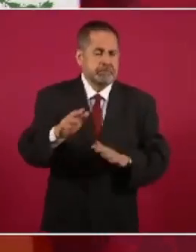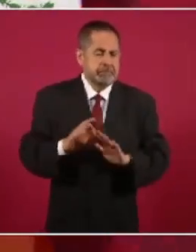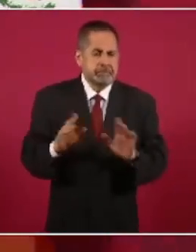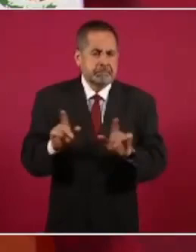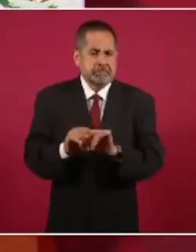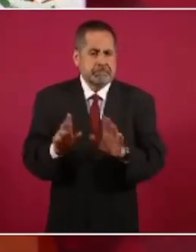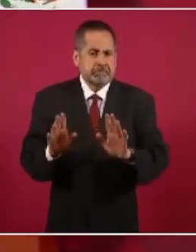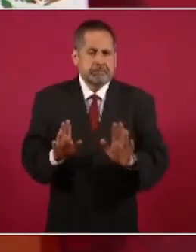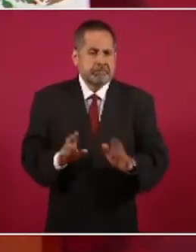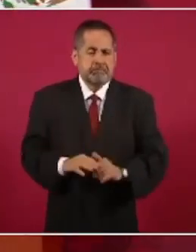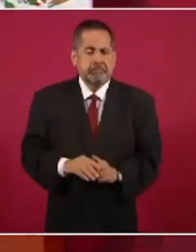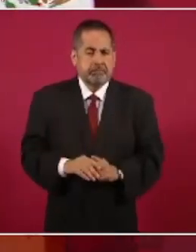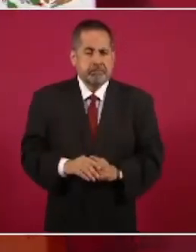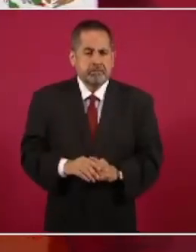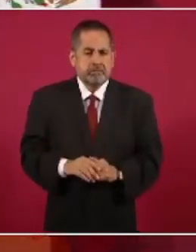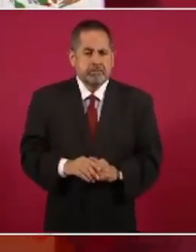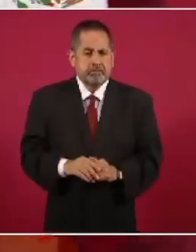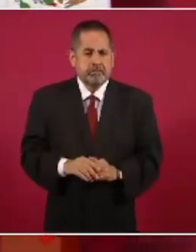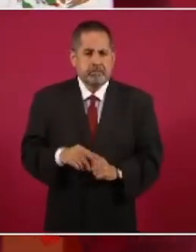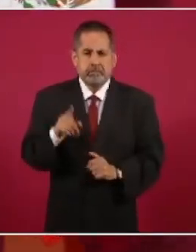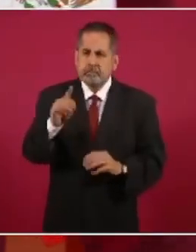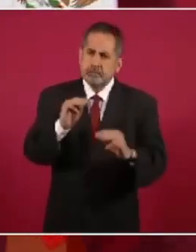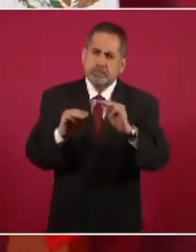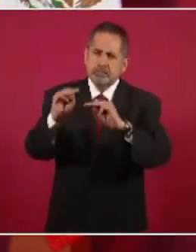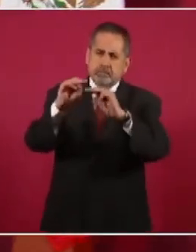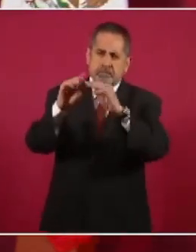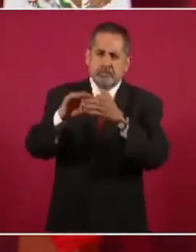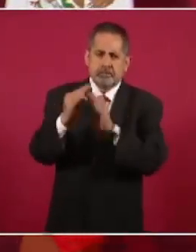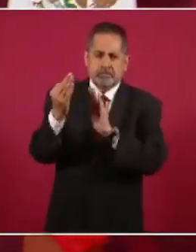No, vamos a la montaña aquí cerca.